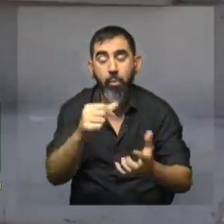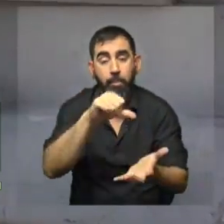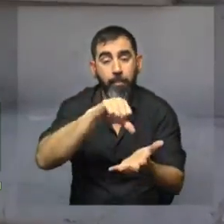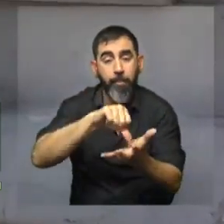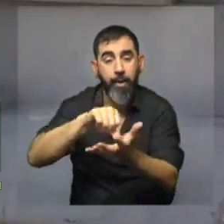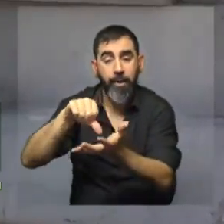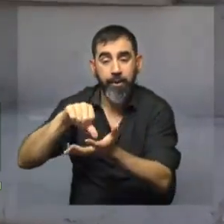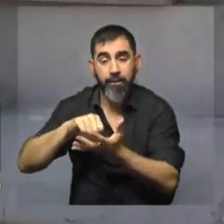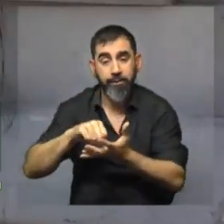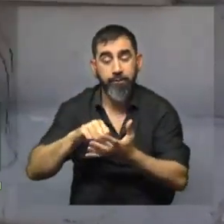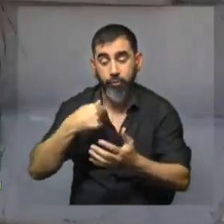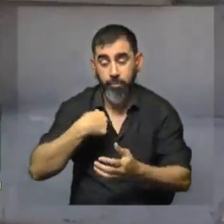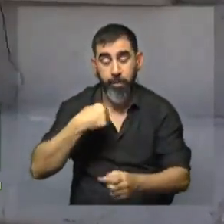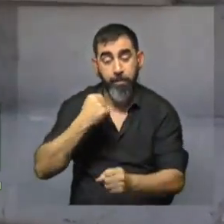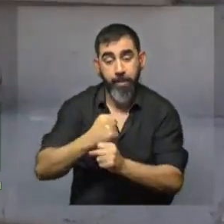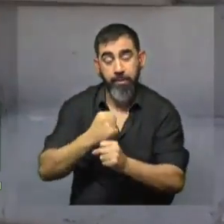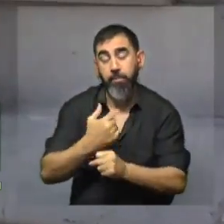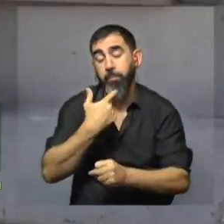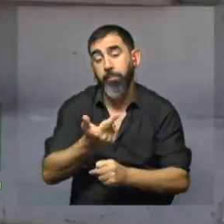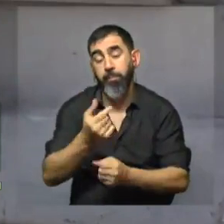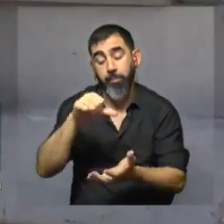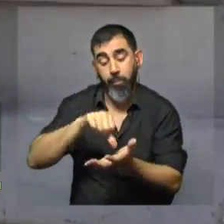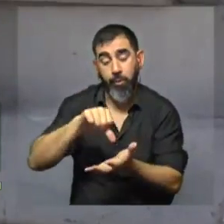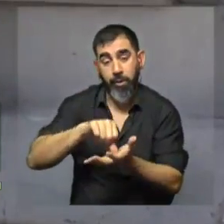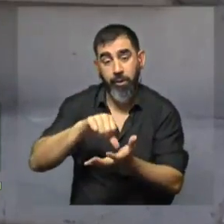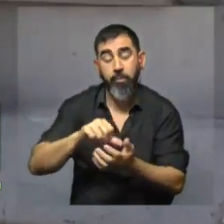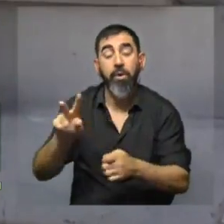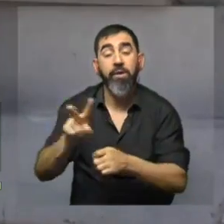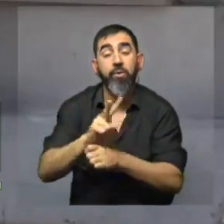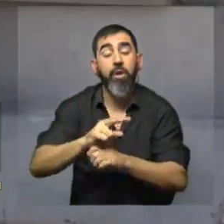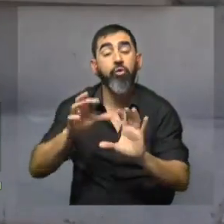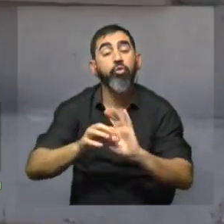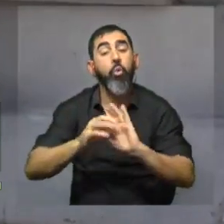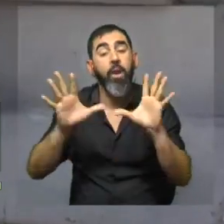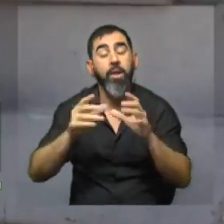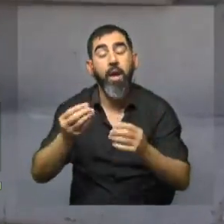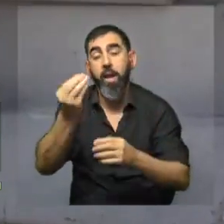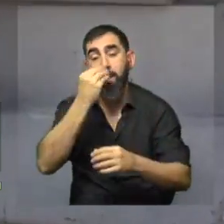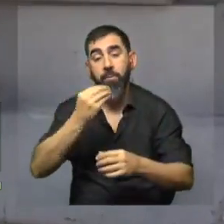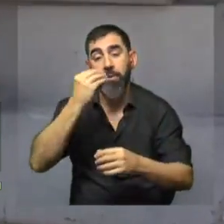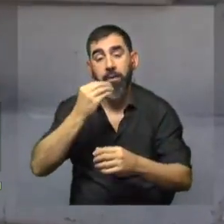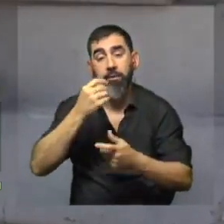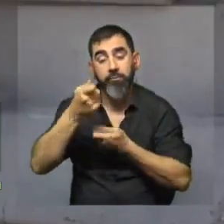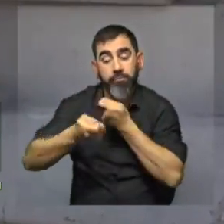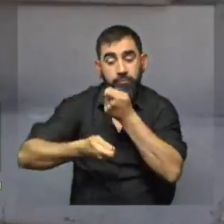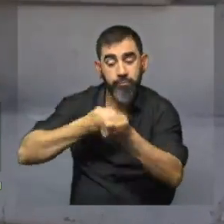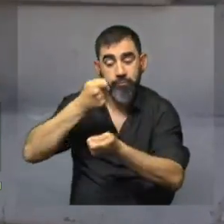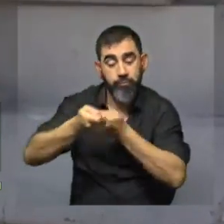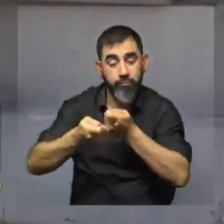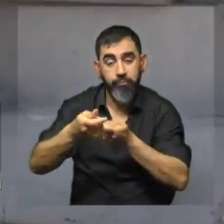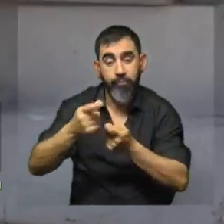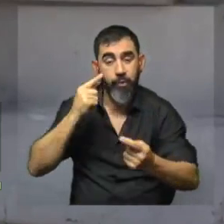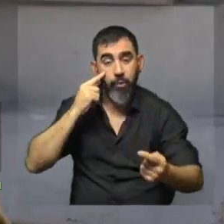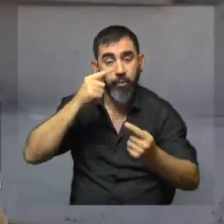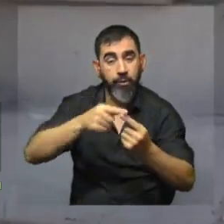Al trabajar en nuestro país, nosotros, por ejemplo, un proyecto que habla de seguridad y soberanía alimentaria, estamos contribuyendo a este